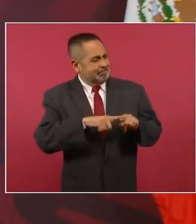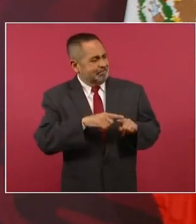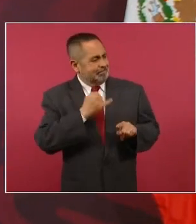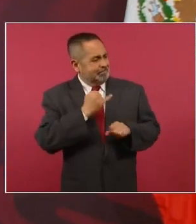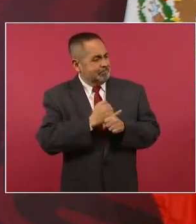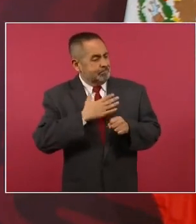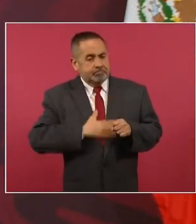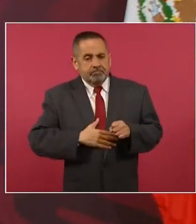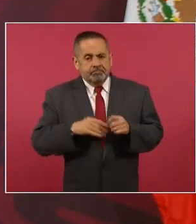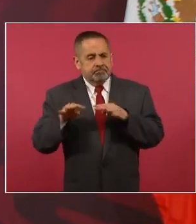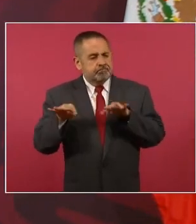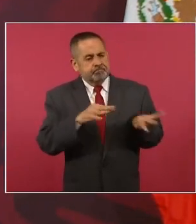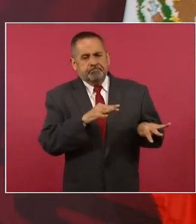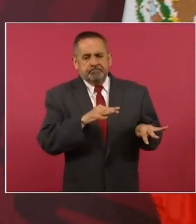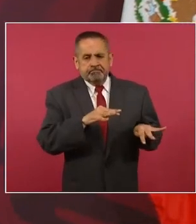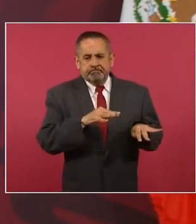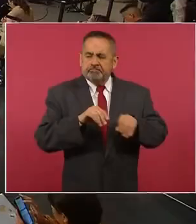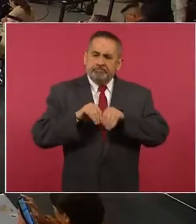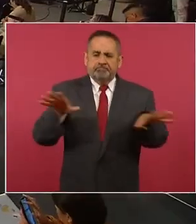darlo a conocer.